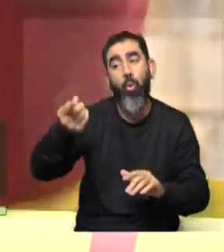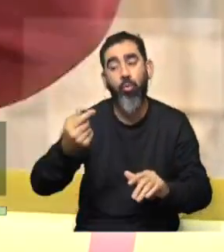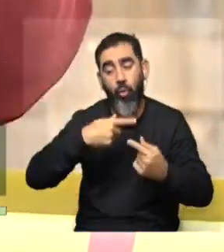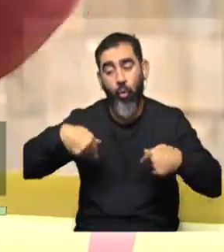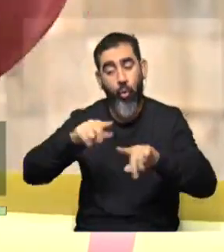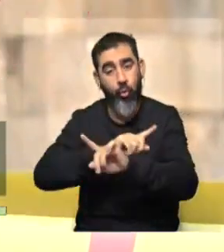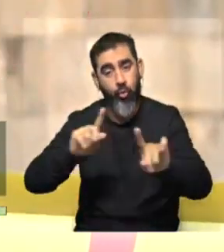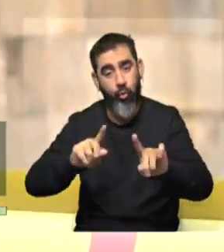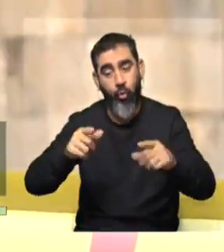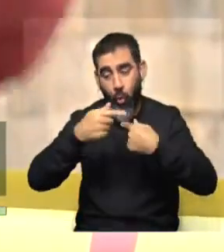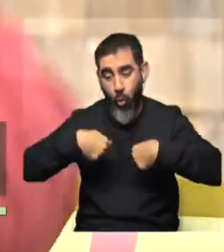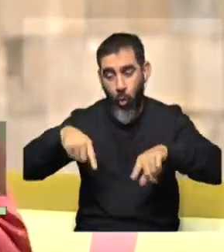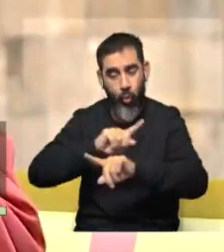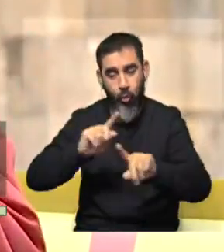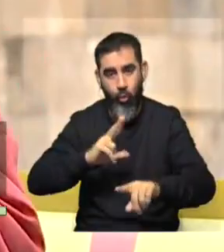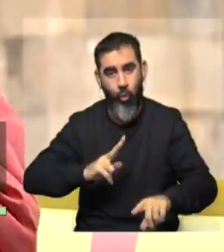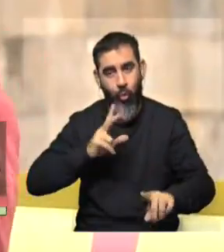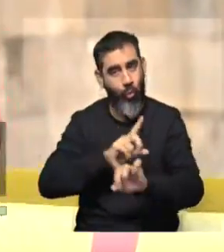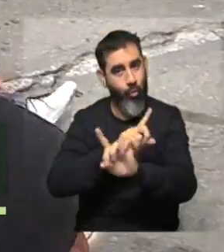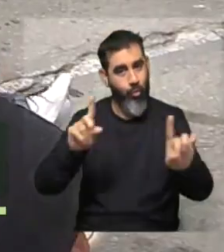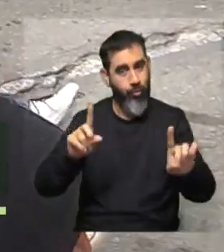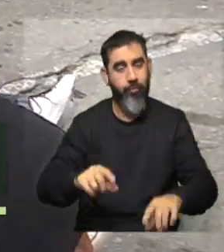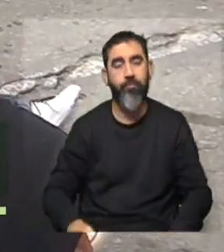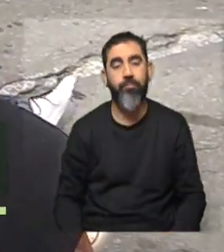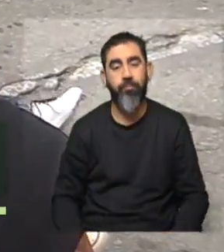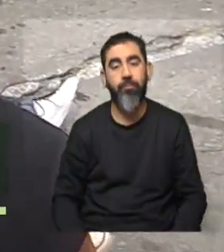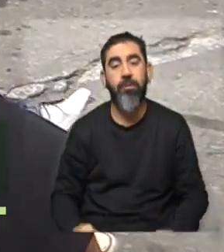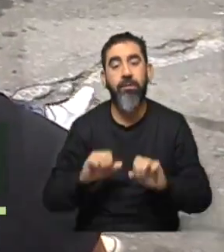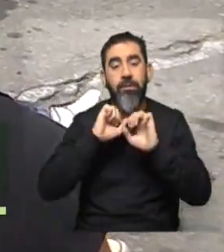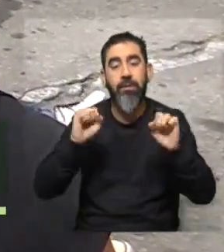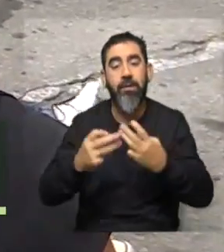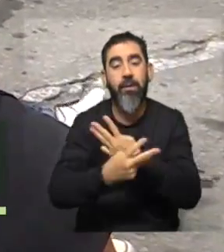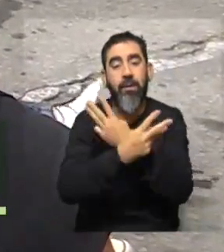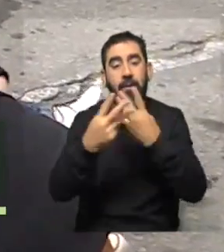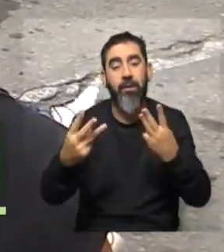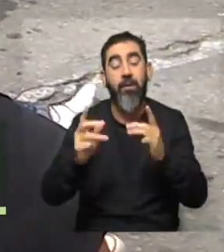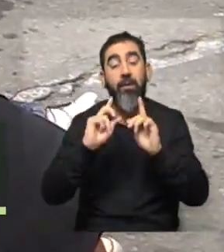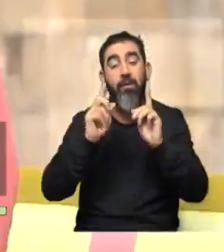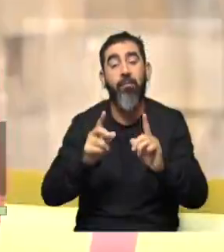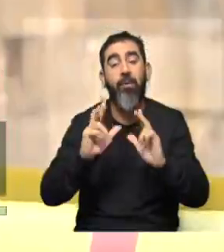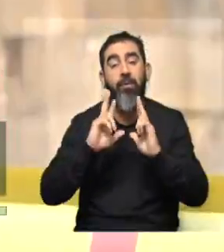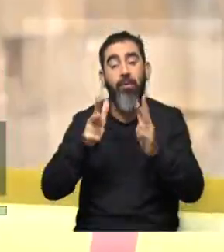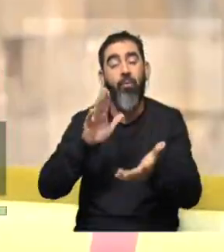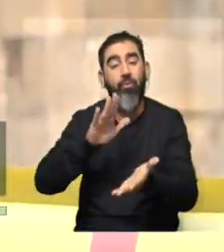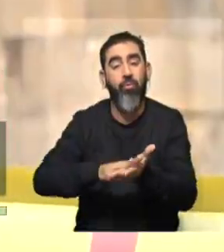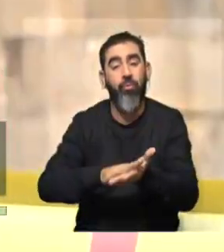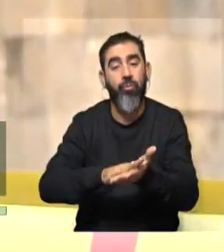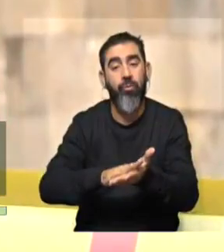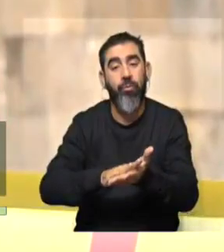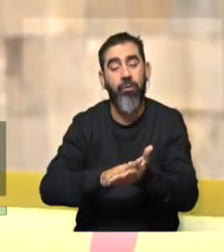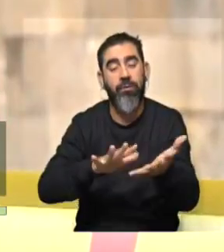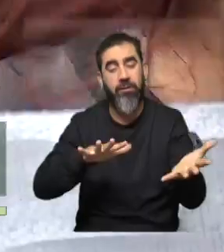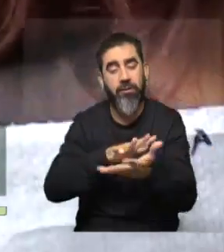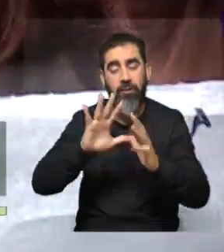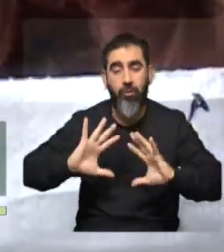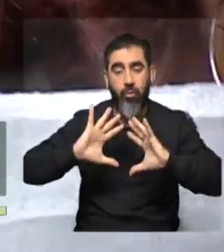que no somos los que estamos acá la secretaria general de la fuma también se refirió a seguidillas de